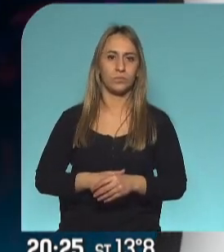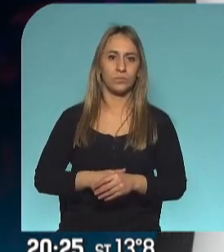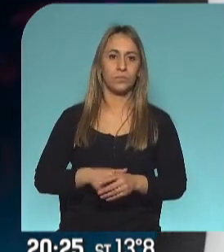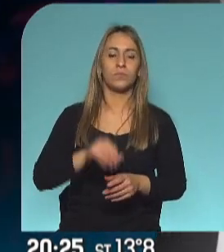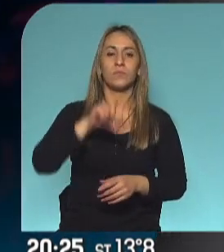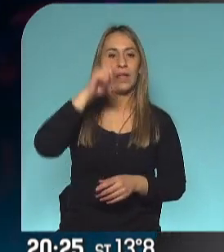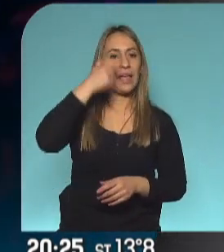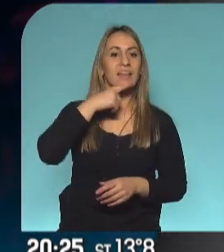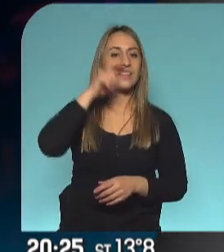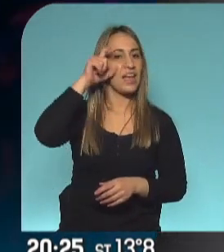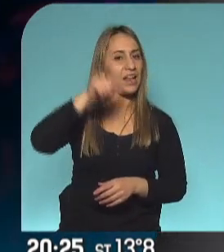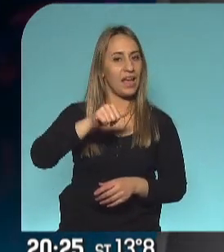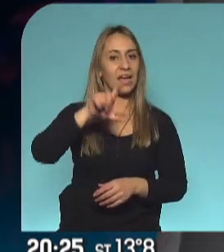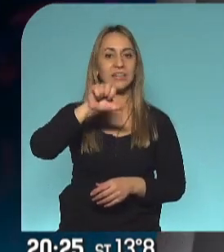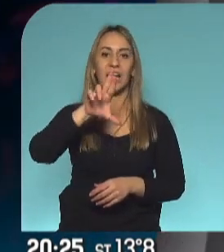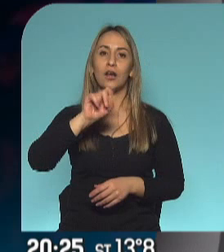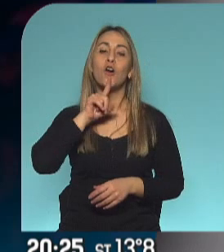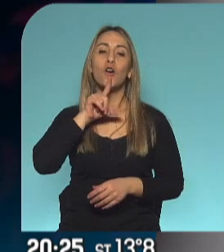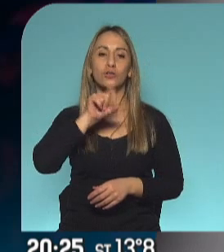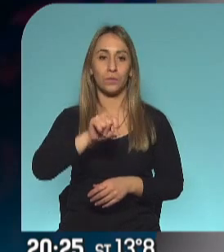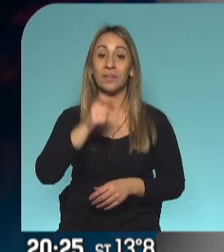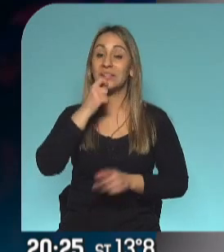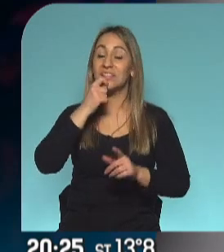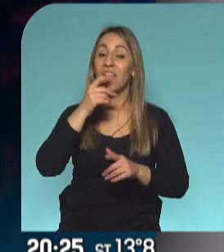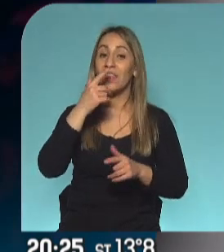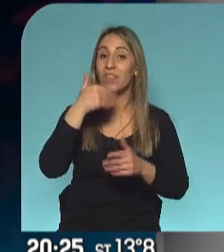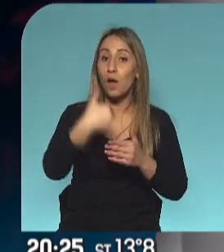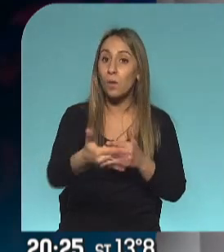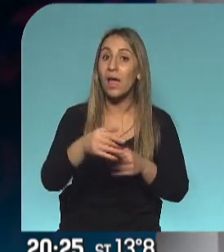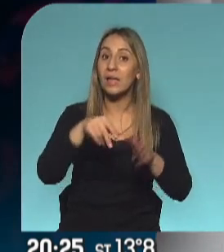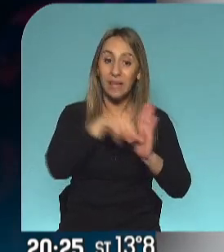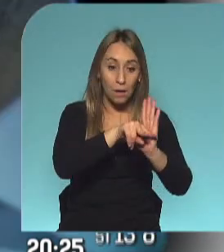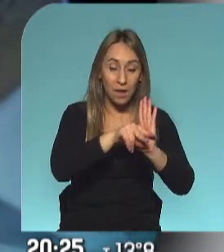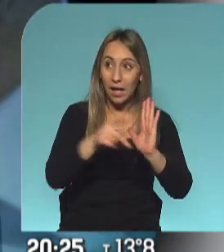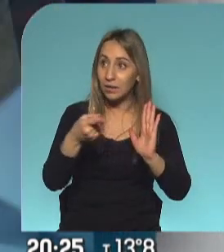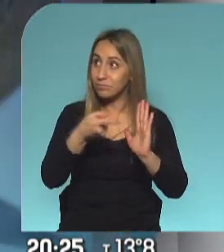Dijo Estela de Carlotto, si después le falta una cama va a ser por culpa de ellos.